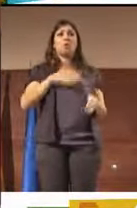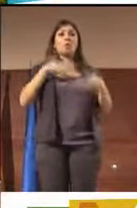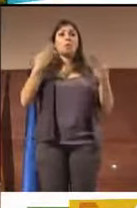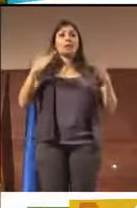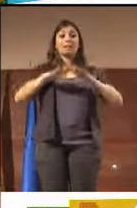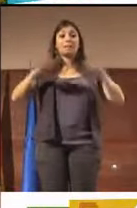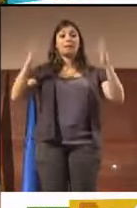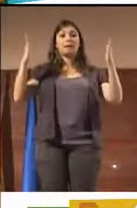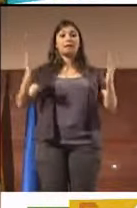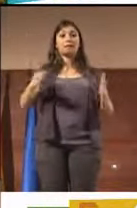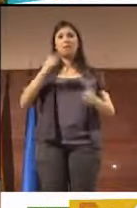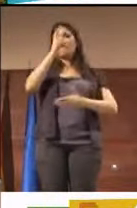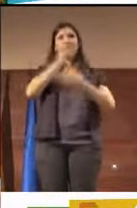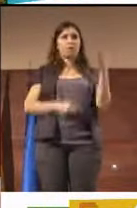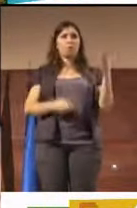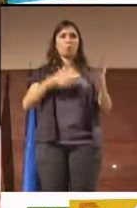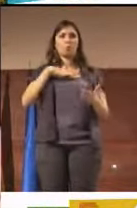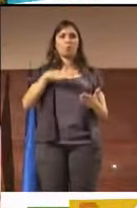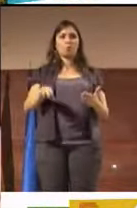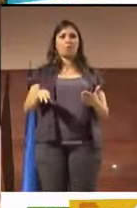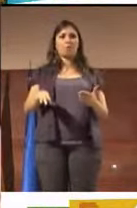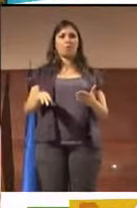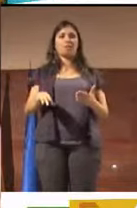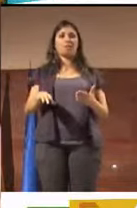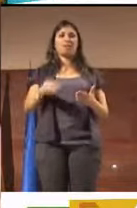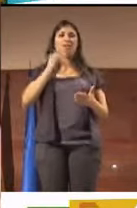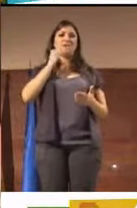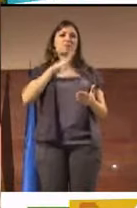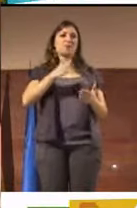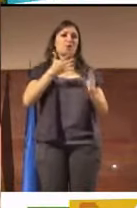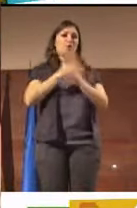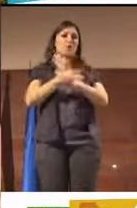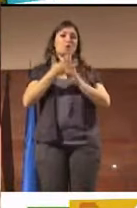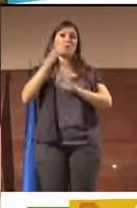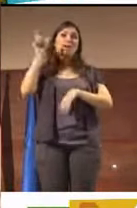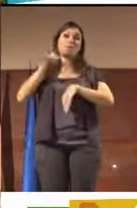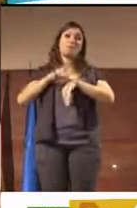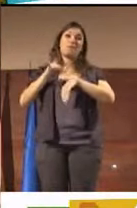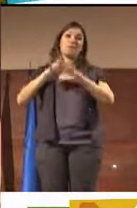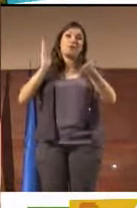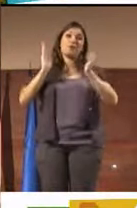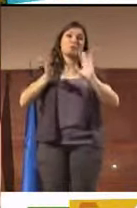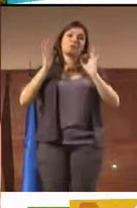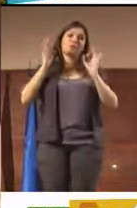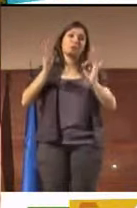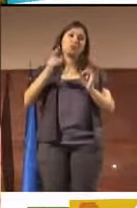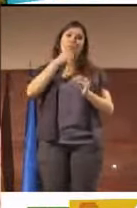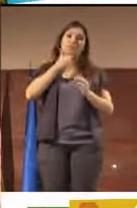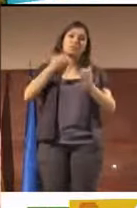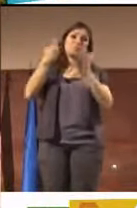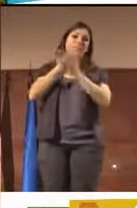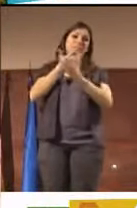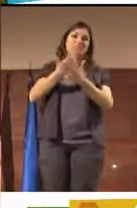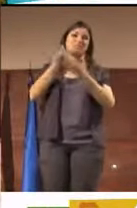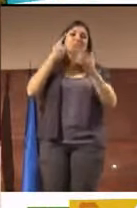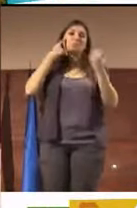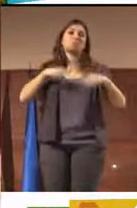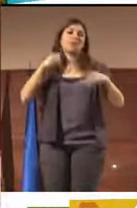mesa, esto lo explicaría mucho mejor nuestro médico rehabilitador, pero lo haremos desde un punto de vista más pragmático, más